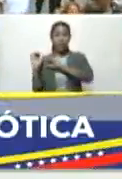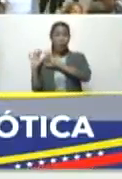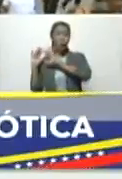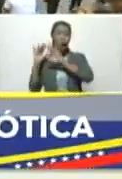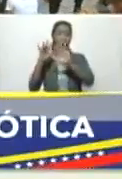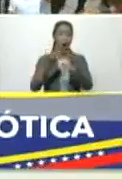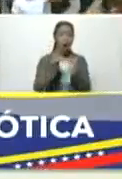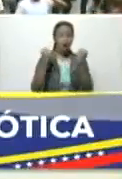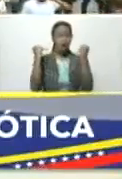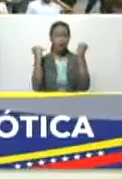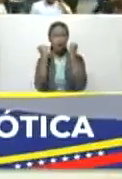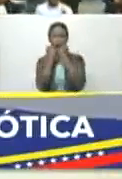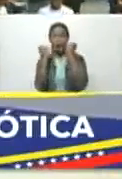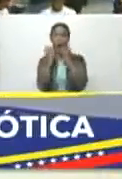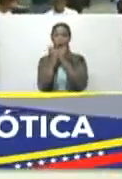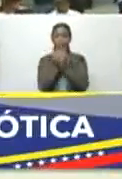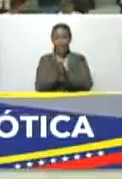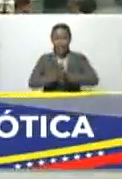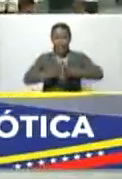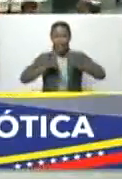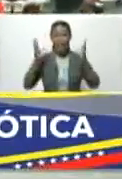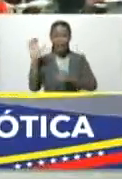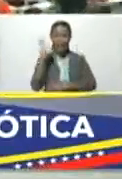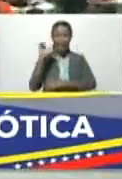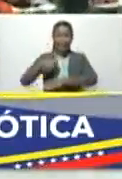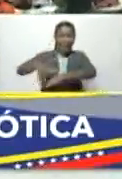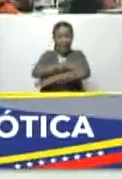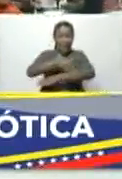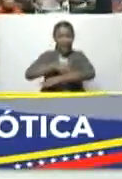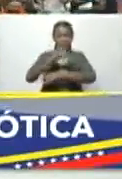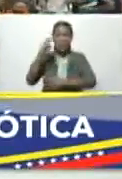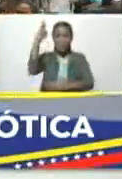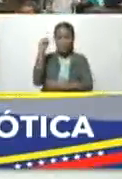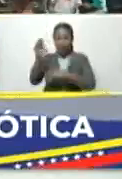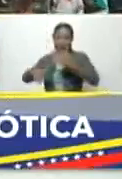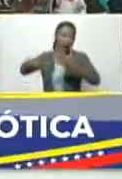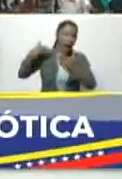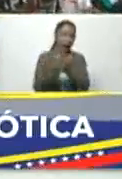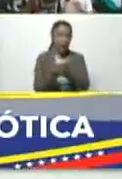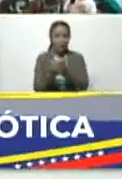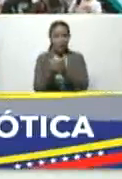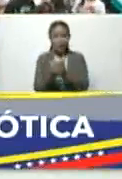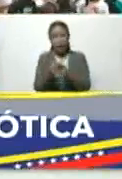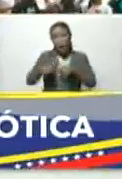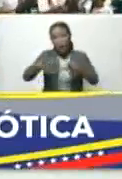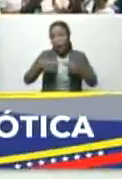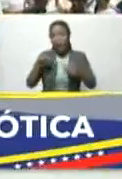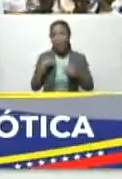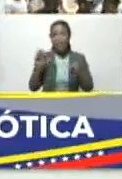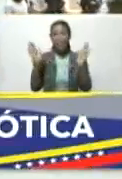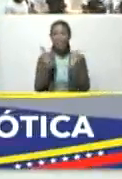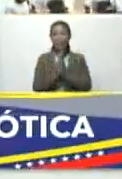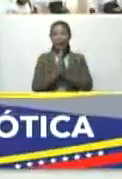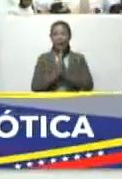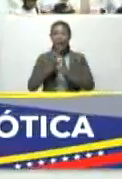calles de la Gran Caracas desde Petare hasta acá, hasta la esquina de San